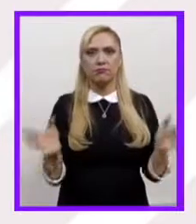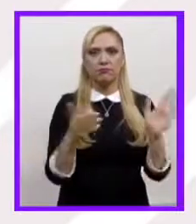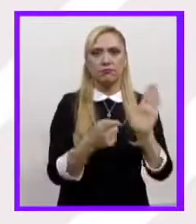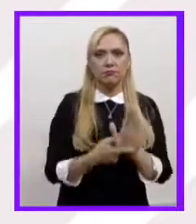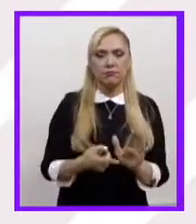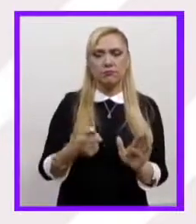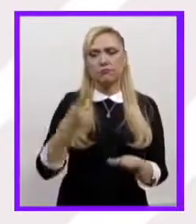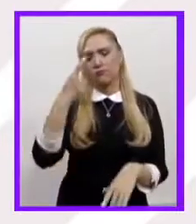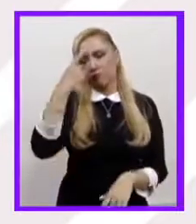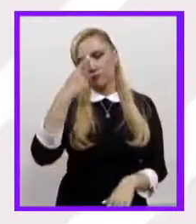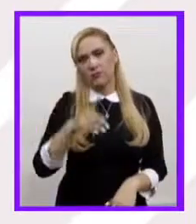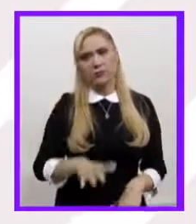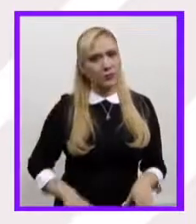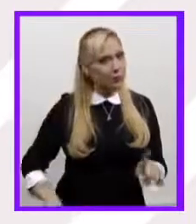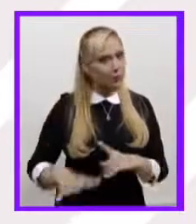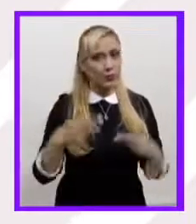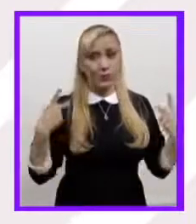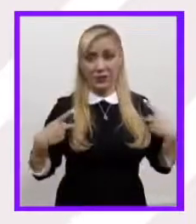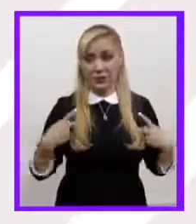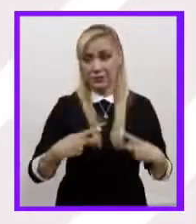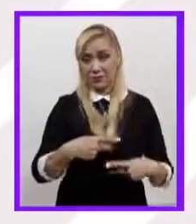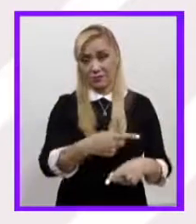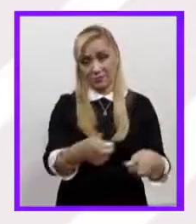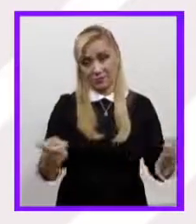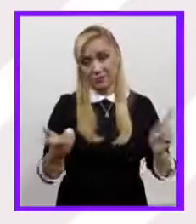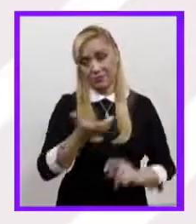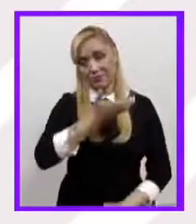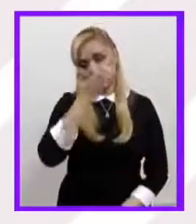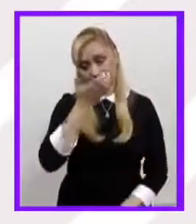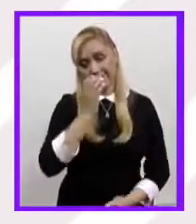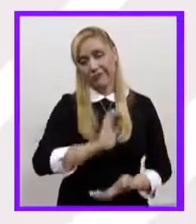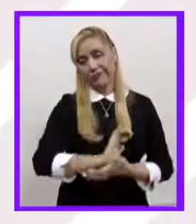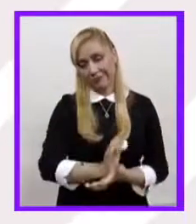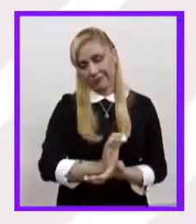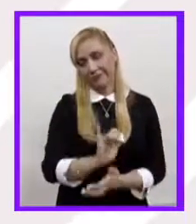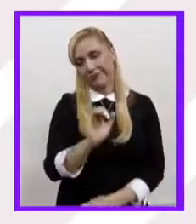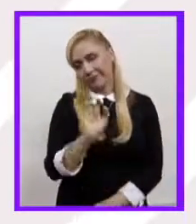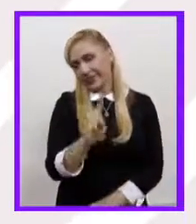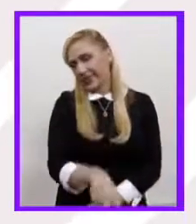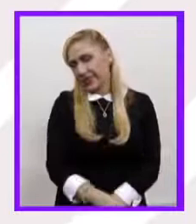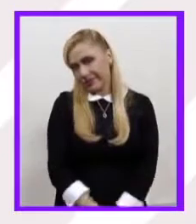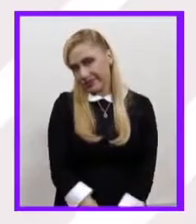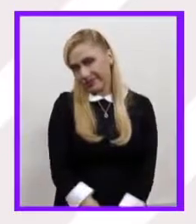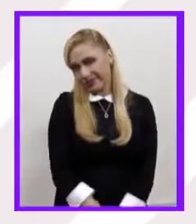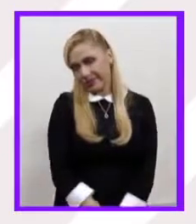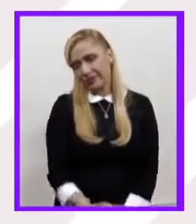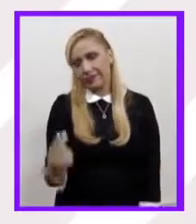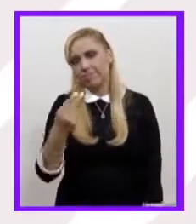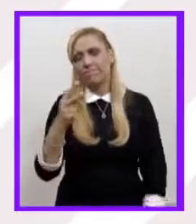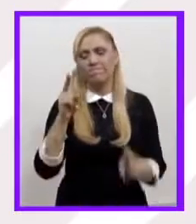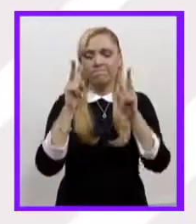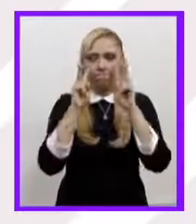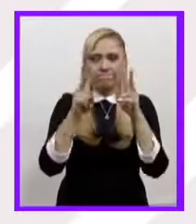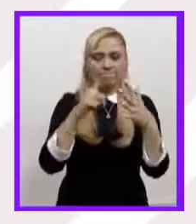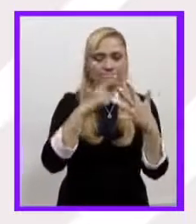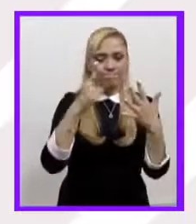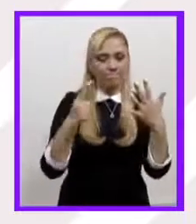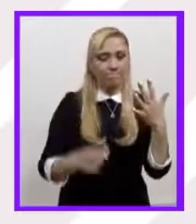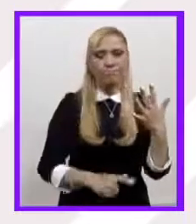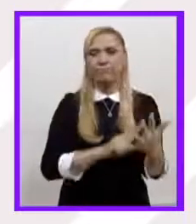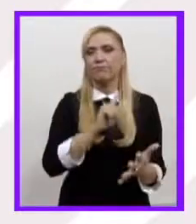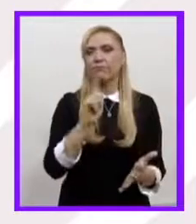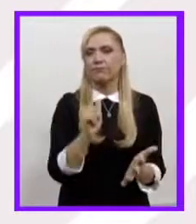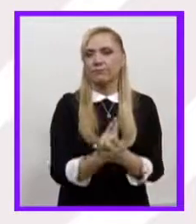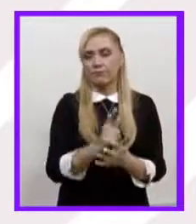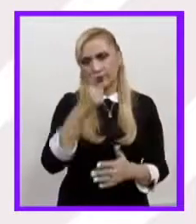hablar de la sociedad, ¿no? Que reproducen las conductas discriminatorias. Entonces, mirar una serie de instrumentos